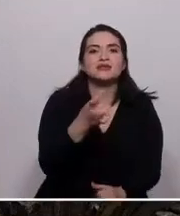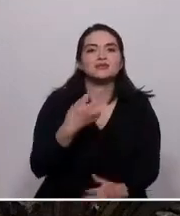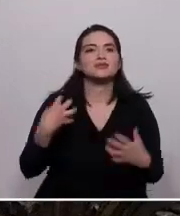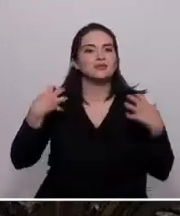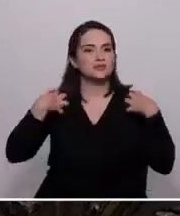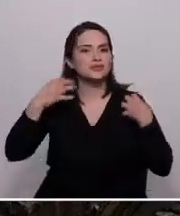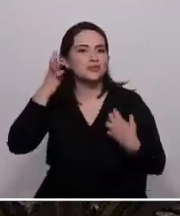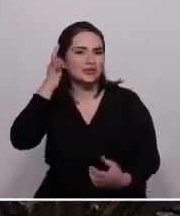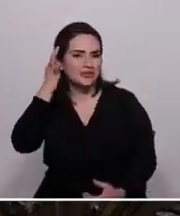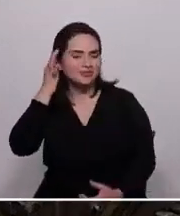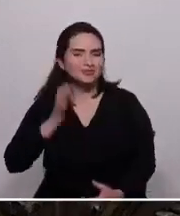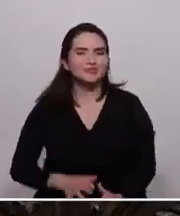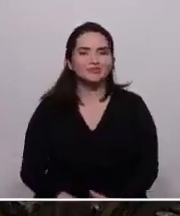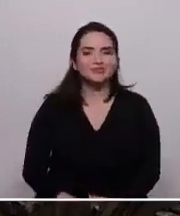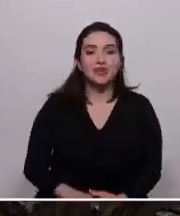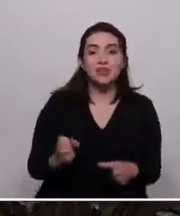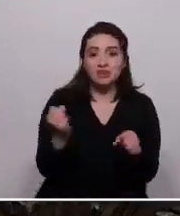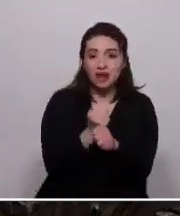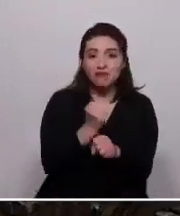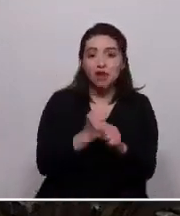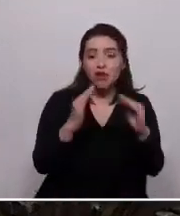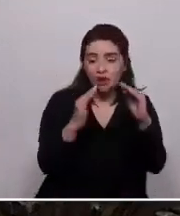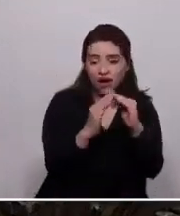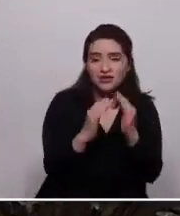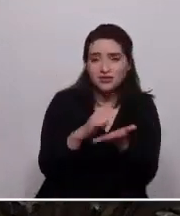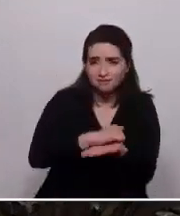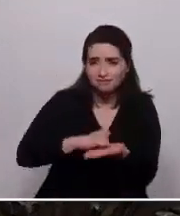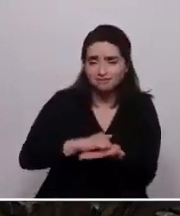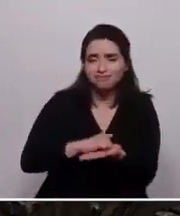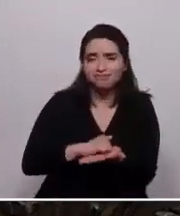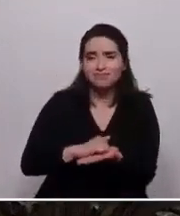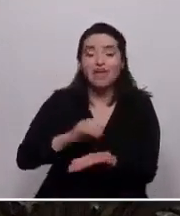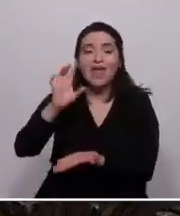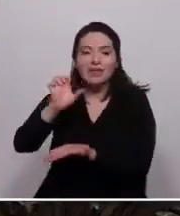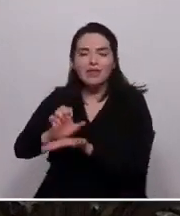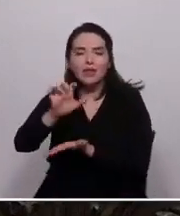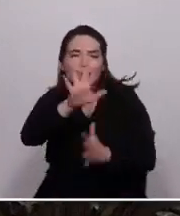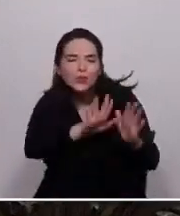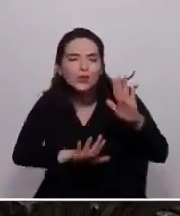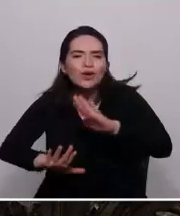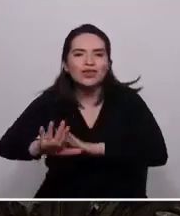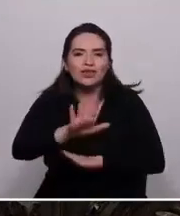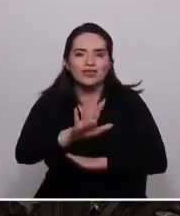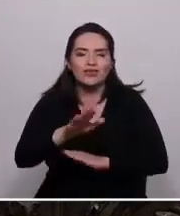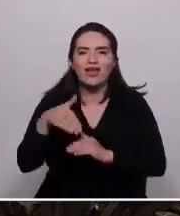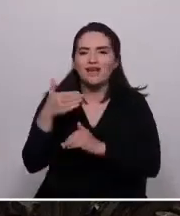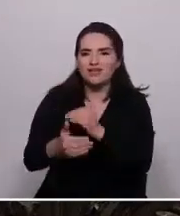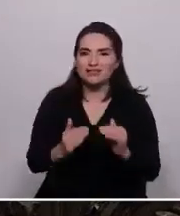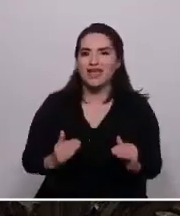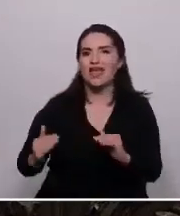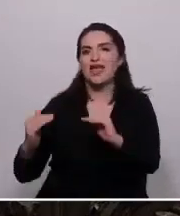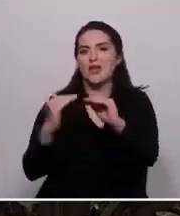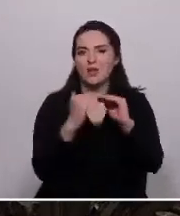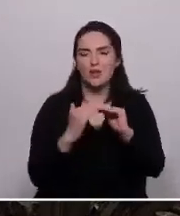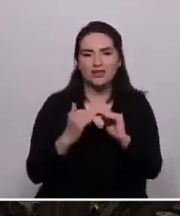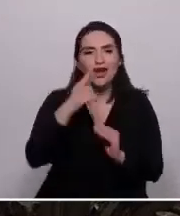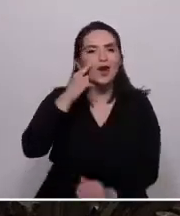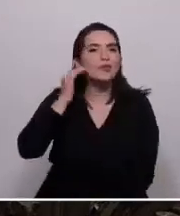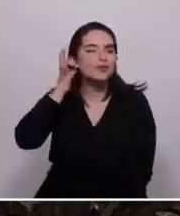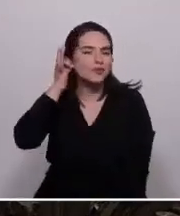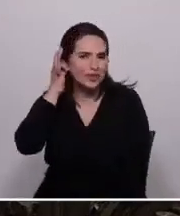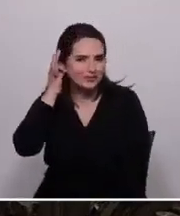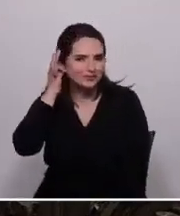que reconoce el trabajo doméstico, que consagra un Estado cuidador y que avanza hacia la igualdad sustantiva entre hombres y